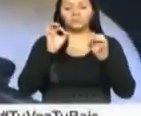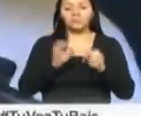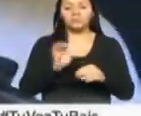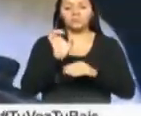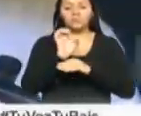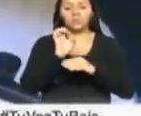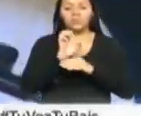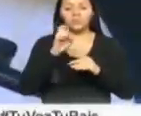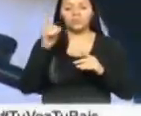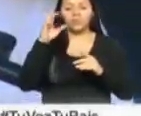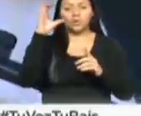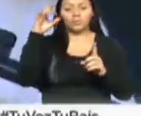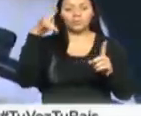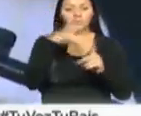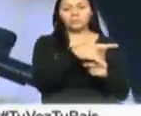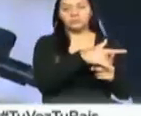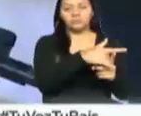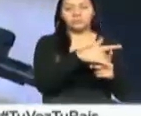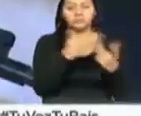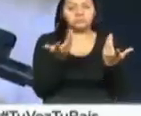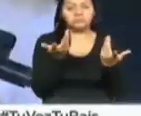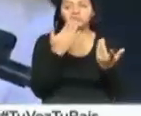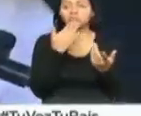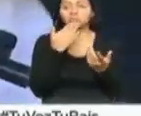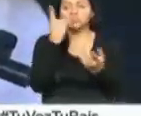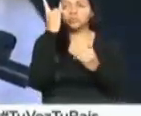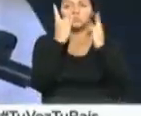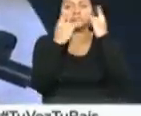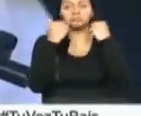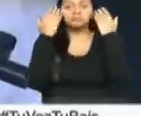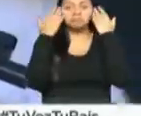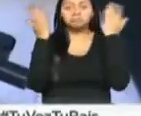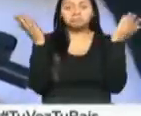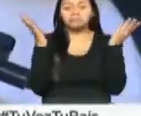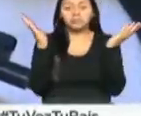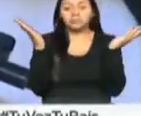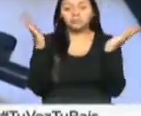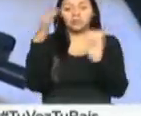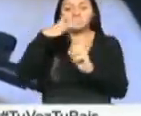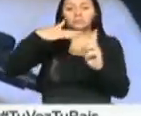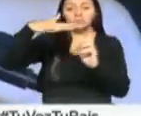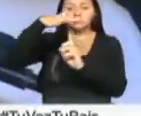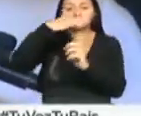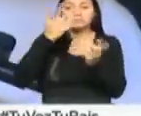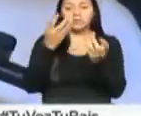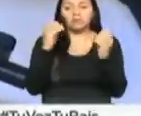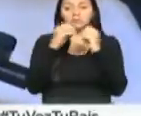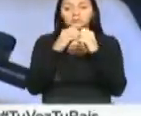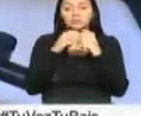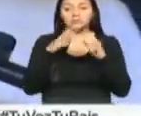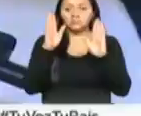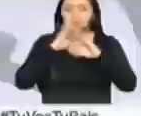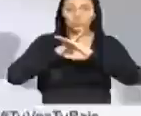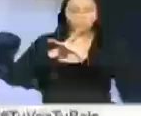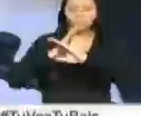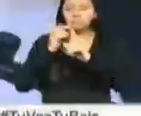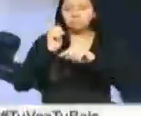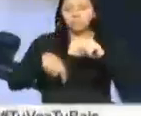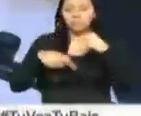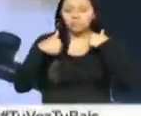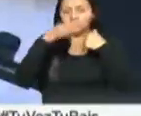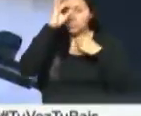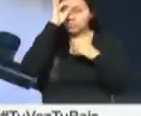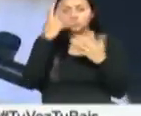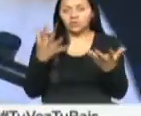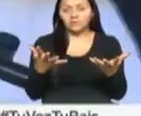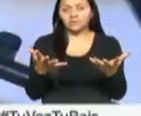fue quebrantada porque no estábamos en capacidad de detectar y peor, repeler a tiempo la violación de nuestro espacio aéreo. Hoy